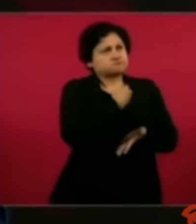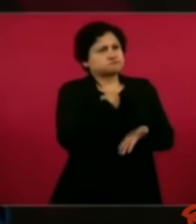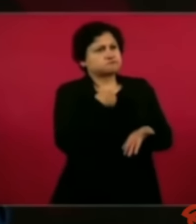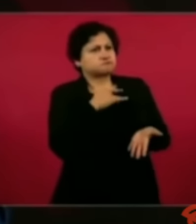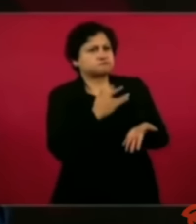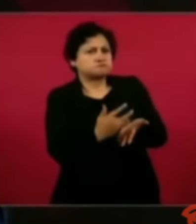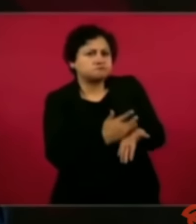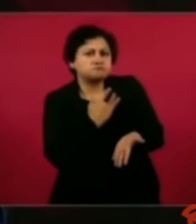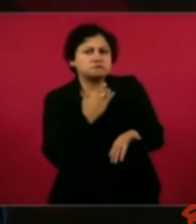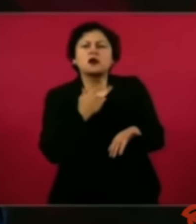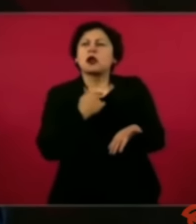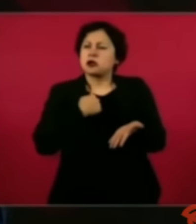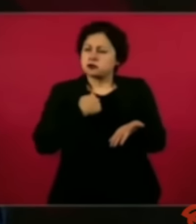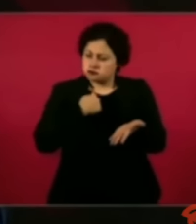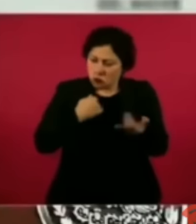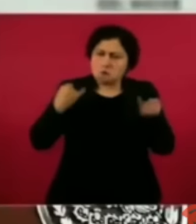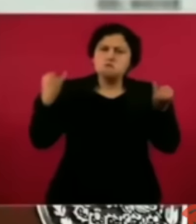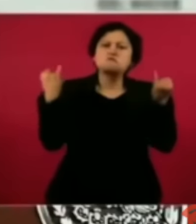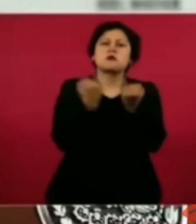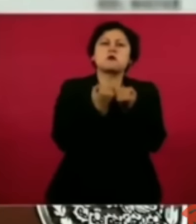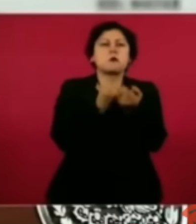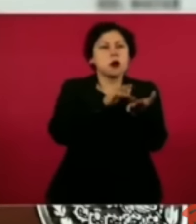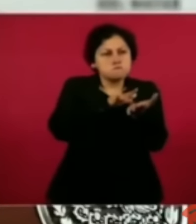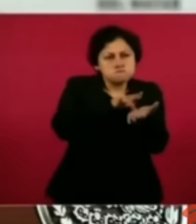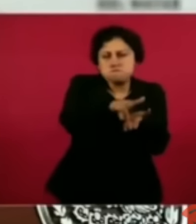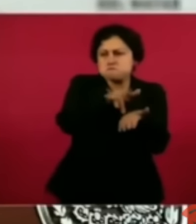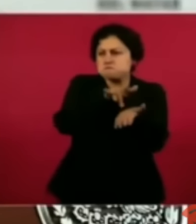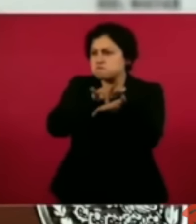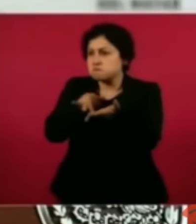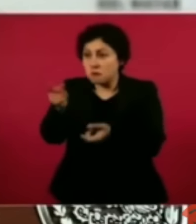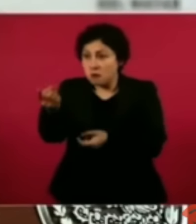Es amor, con amor se paga.